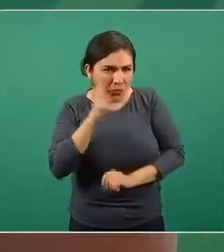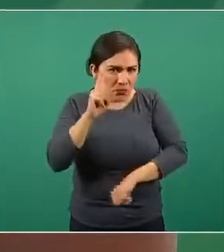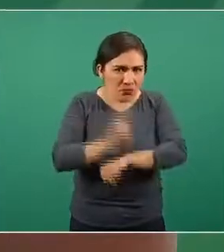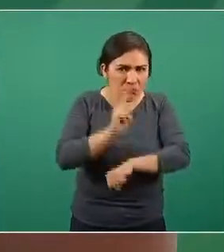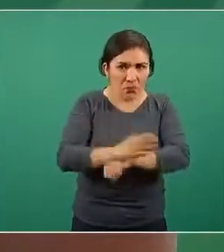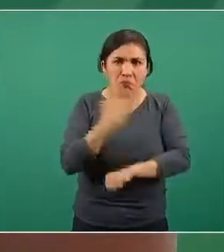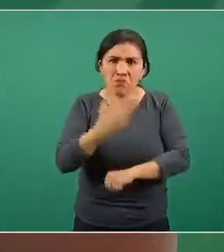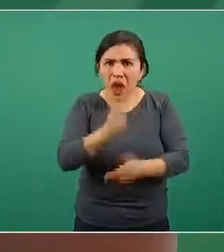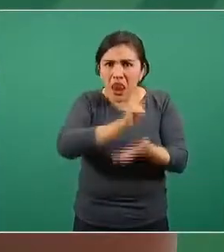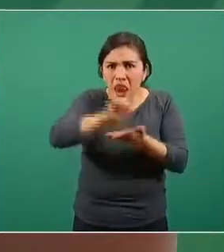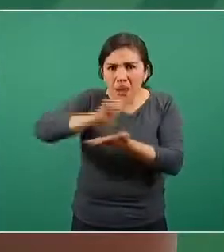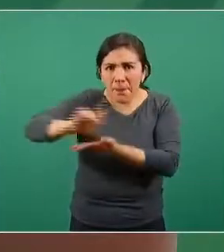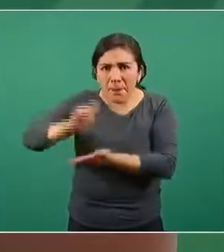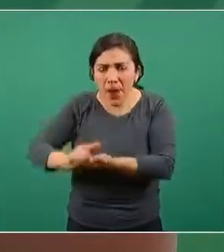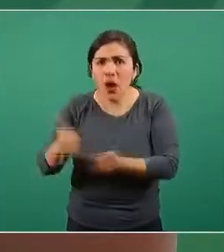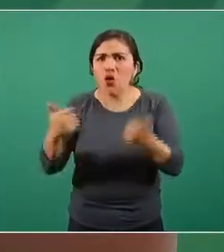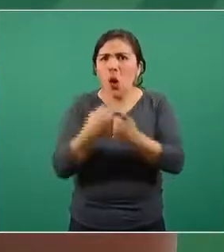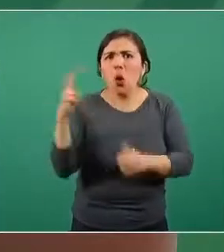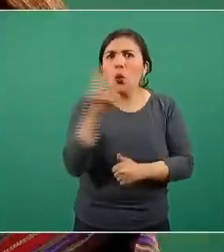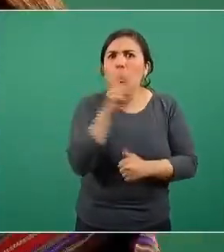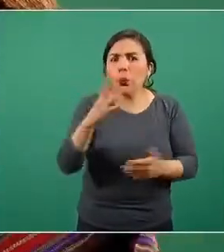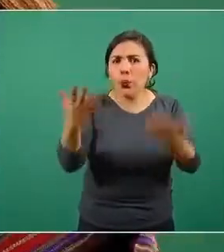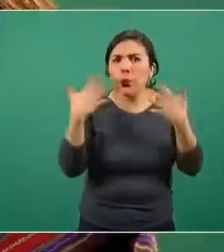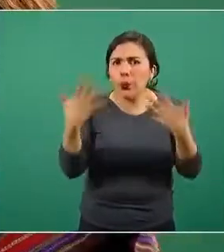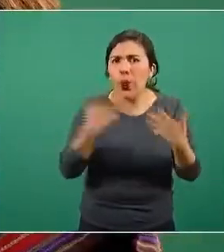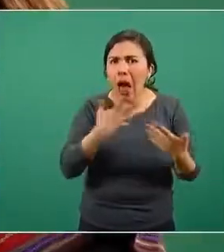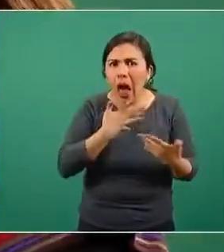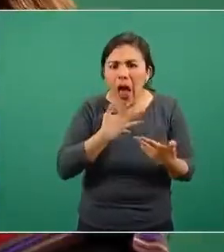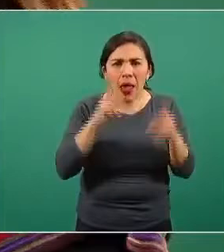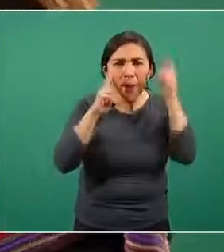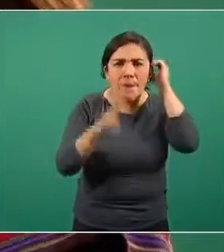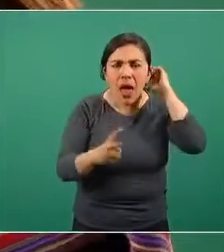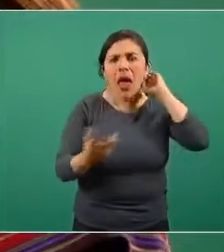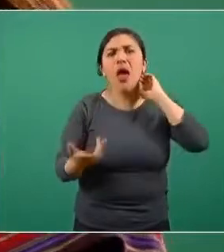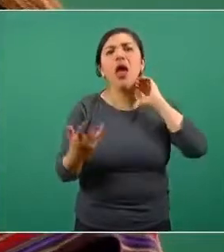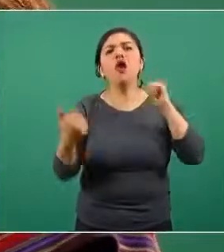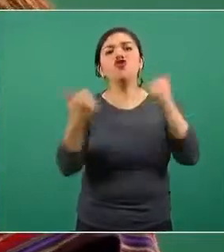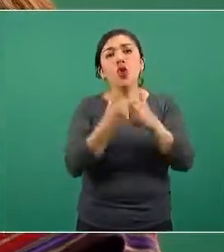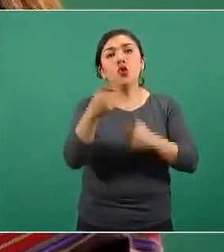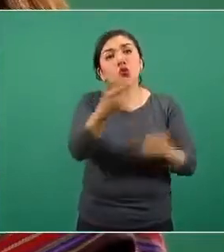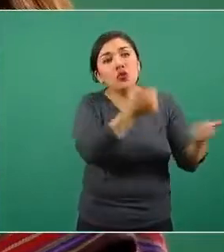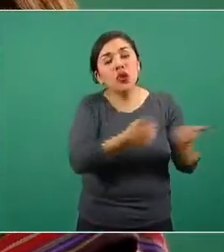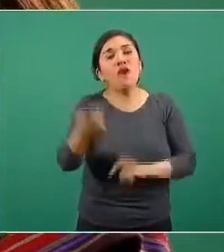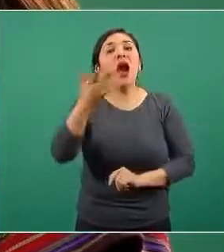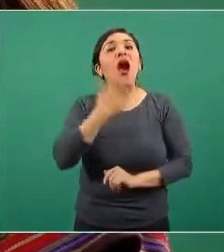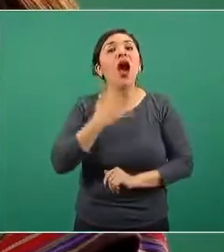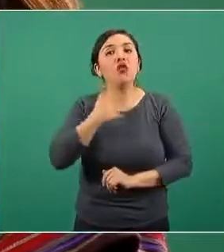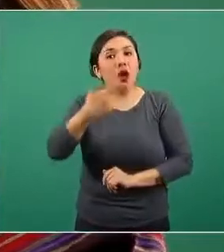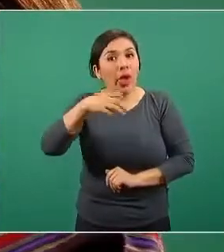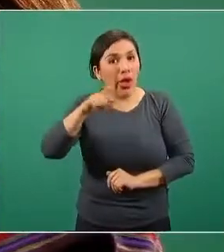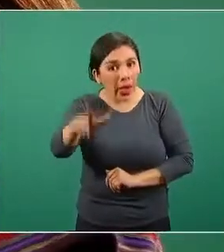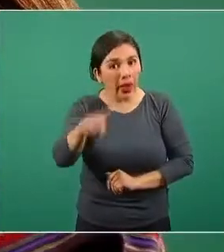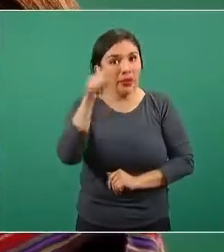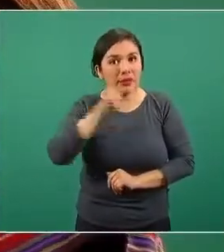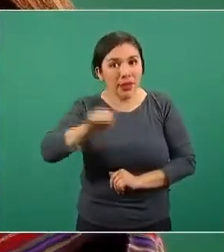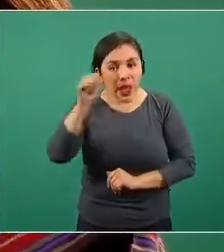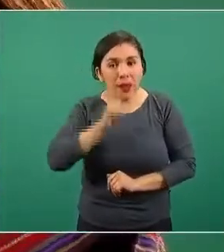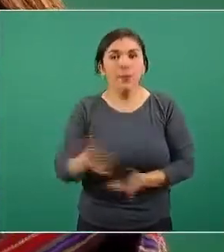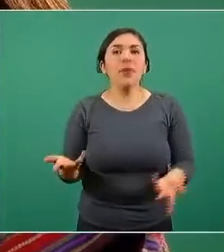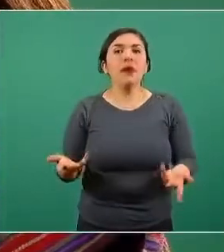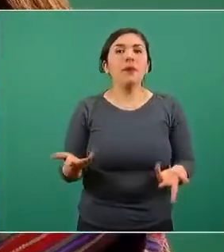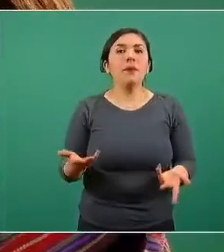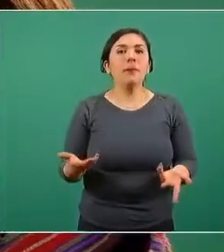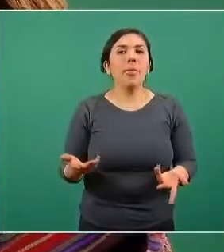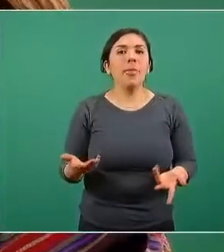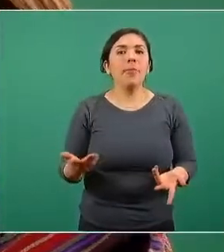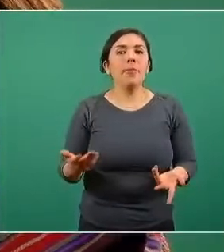una adecuada ventilación al respecto, llevar nuestro alcohol gel, hacer pues las